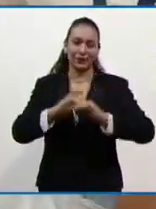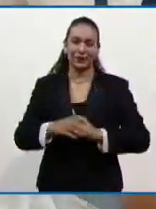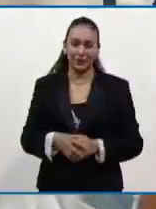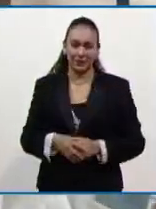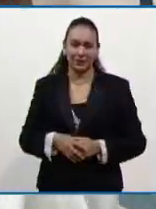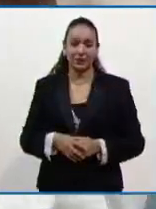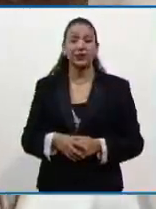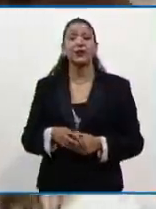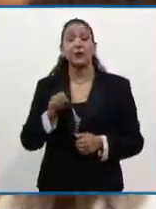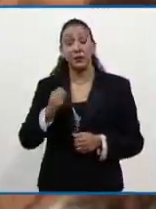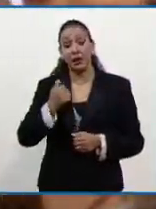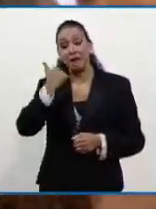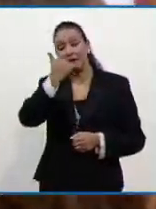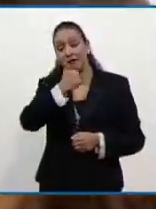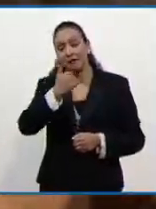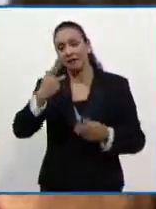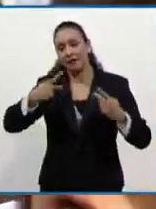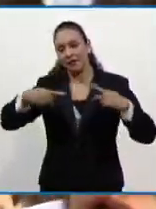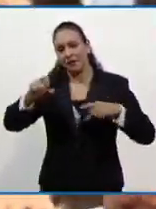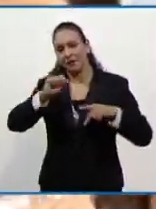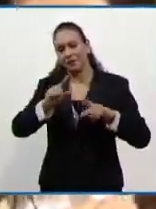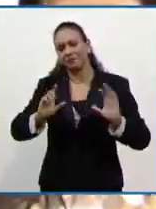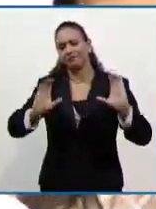y estudiantes.